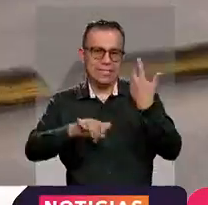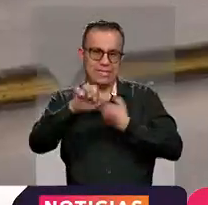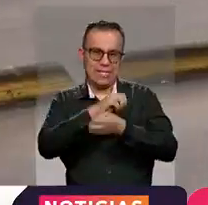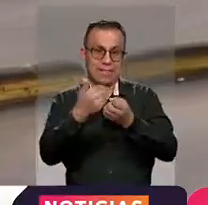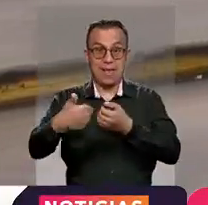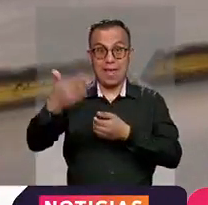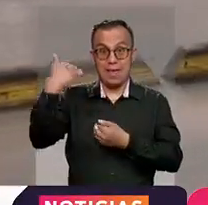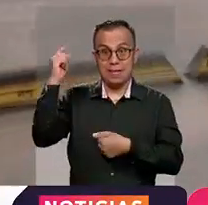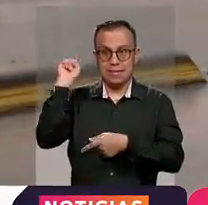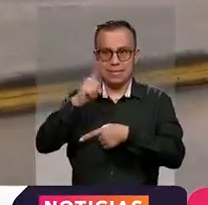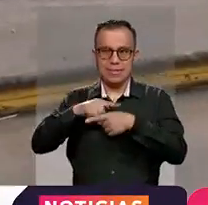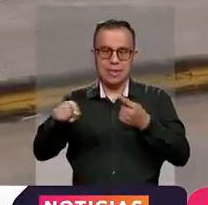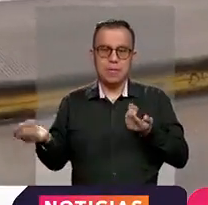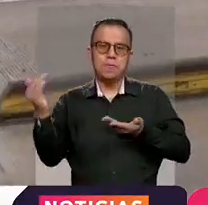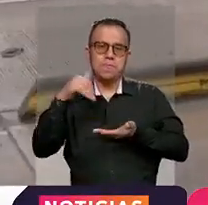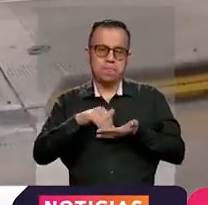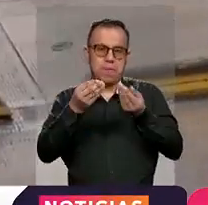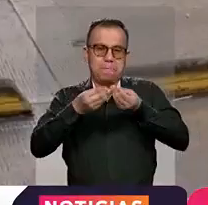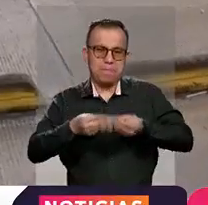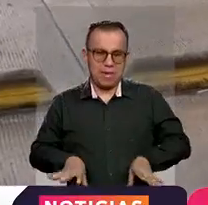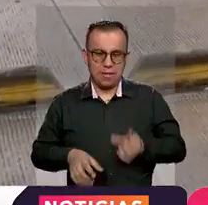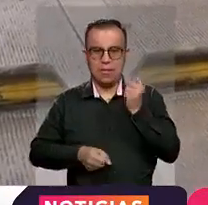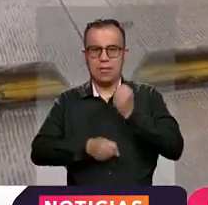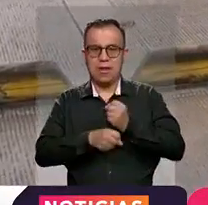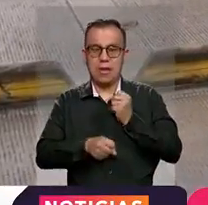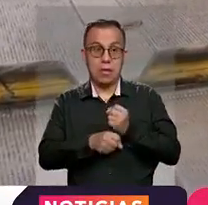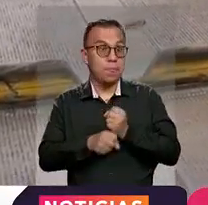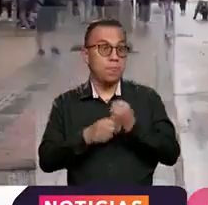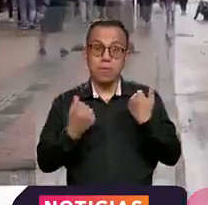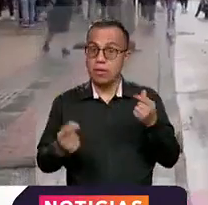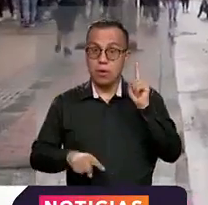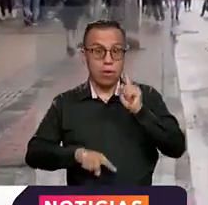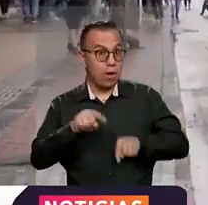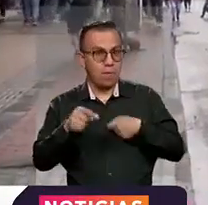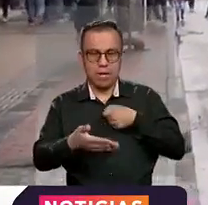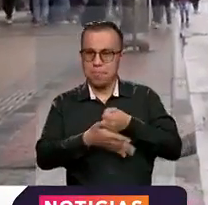semanas pasadas y que se sigan perdiendo empleos porque no van a poder mantener los que tienen.